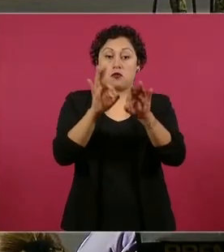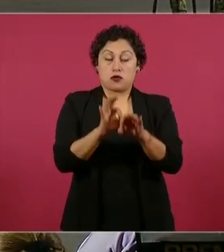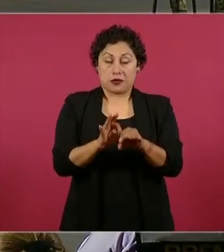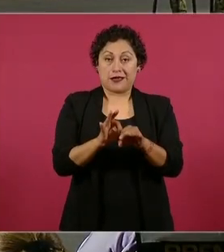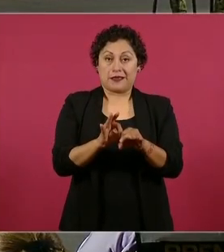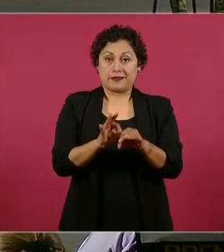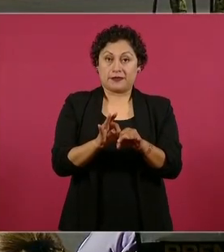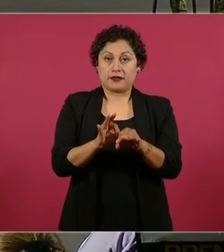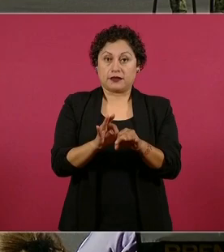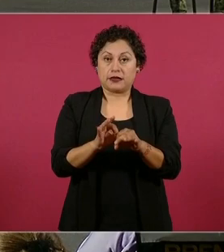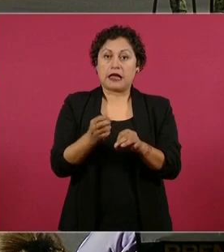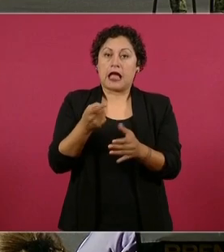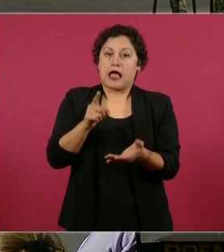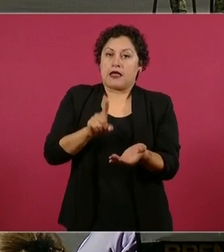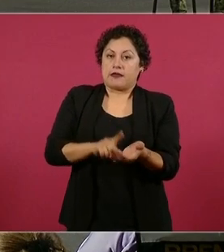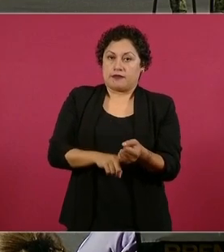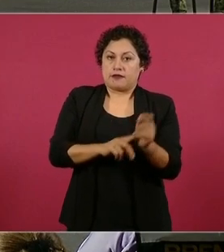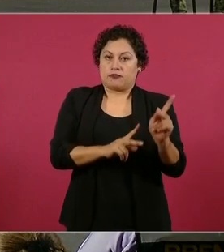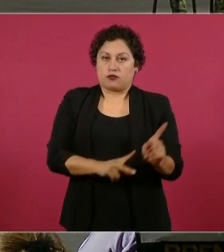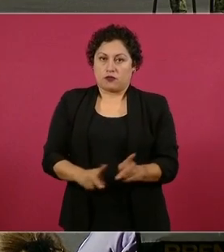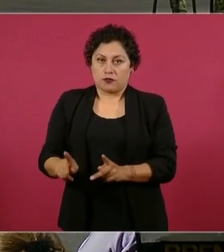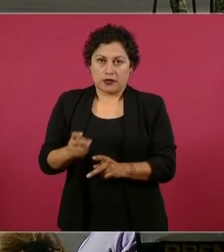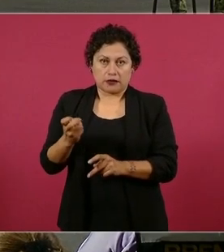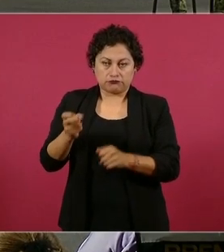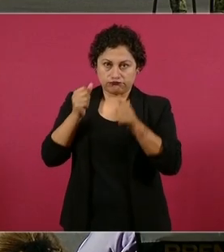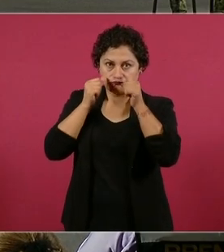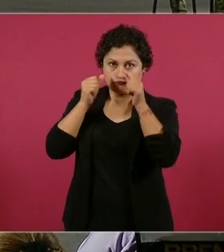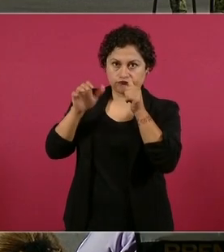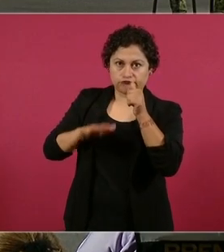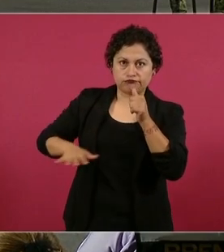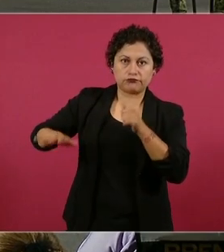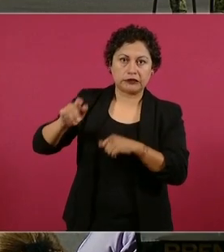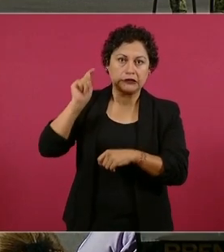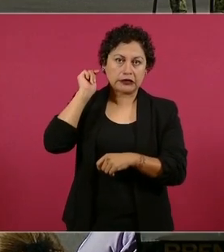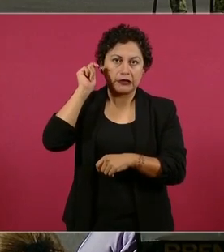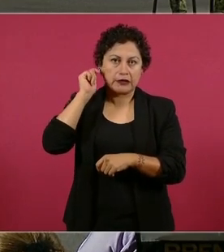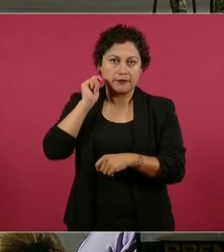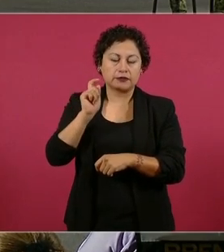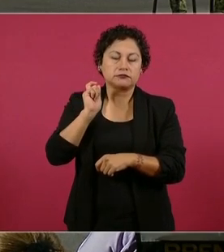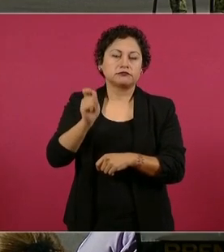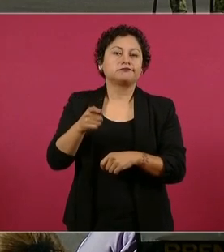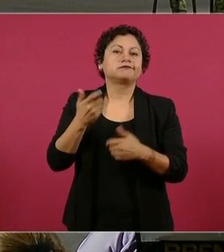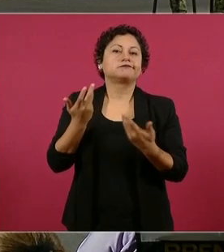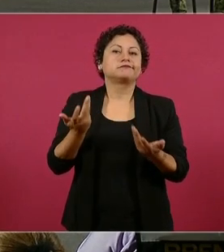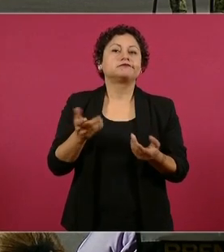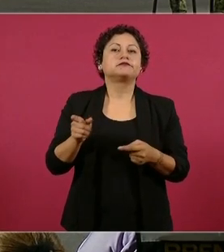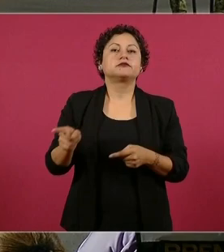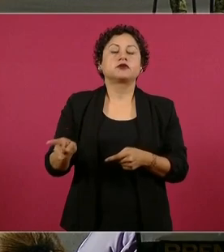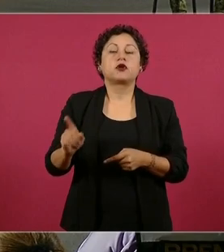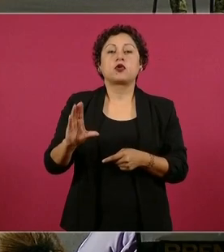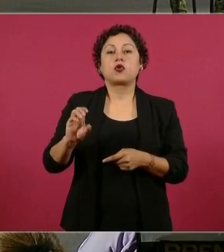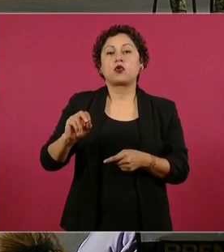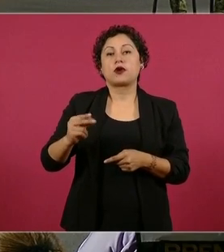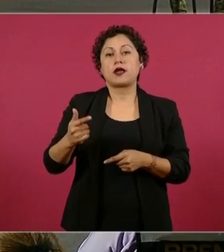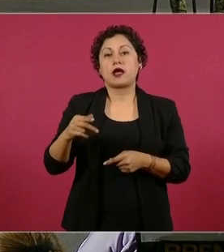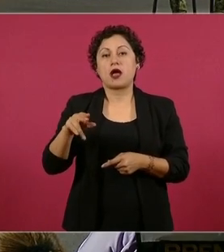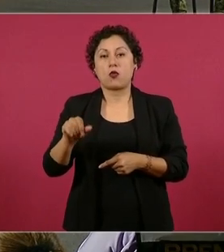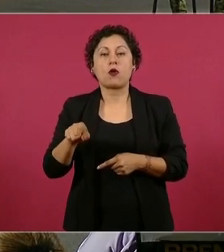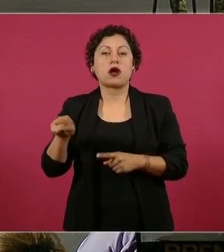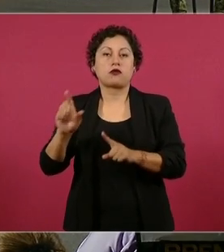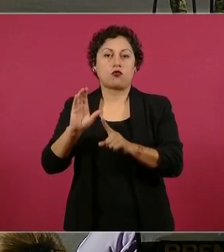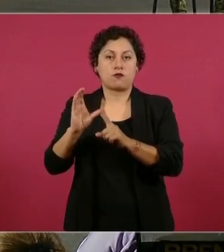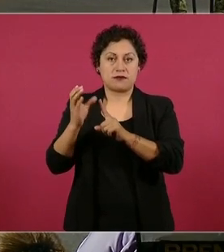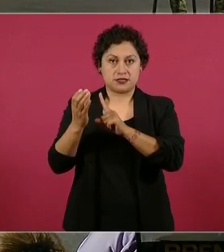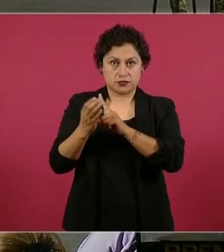este plan de dragado de Tabasco lo conformó la Comisión Nacional del Agua. Esta comisión nos